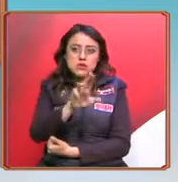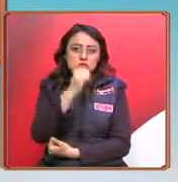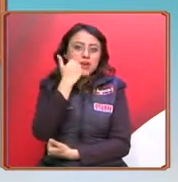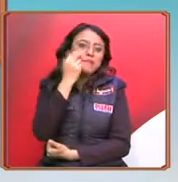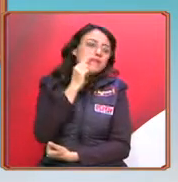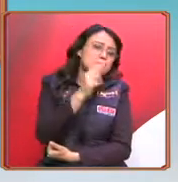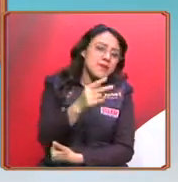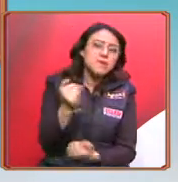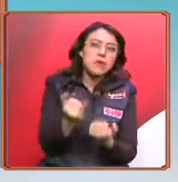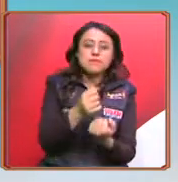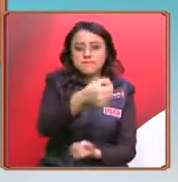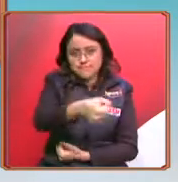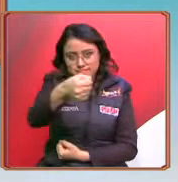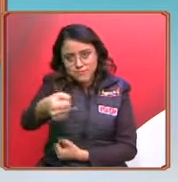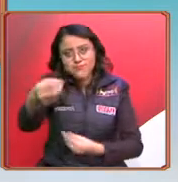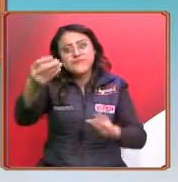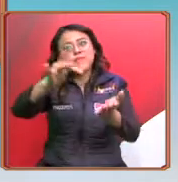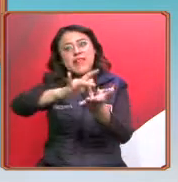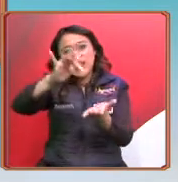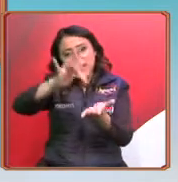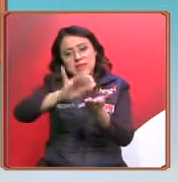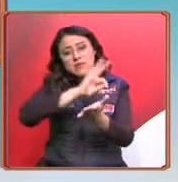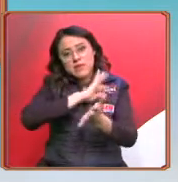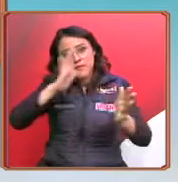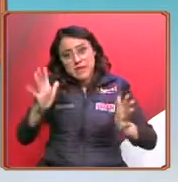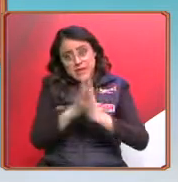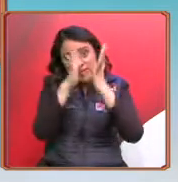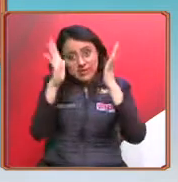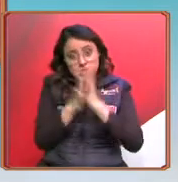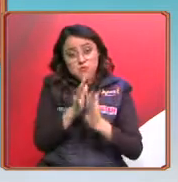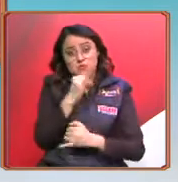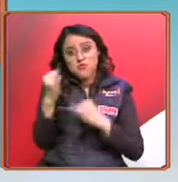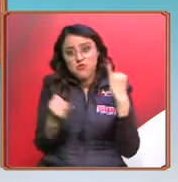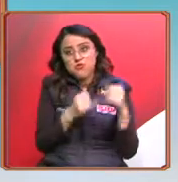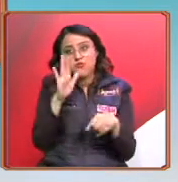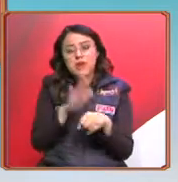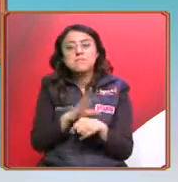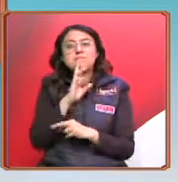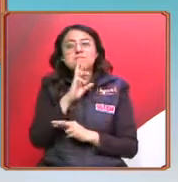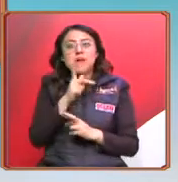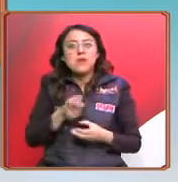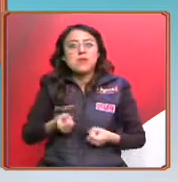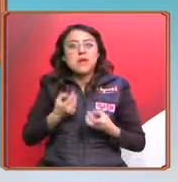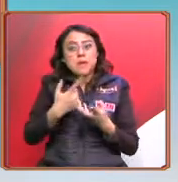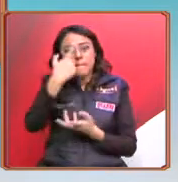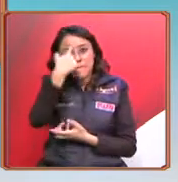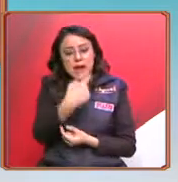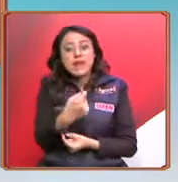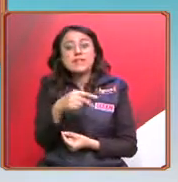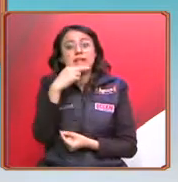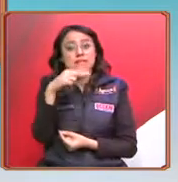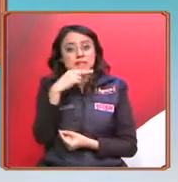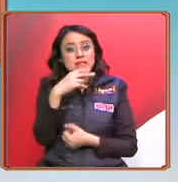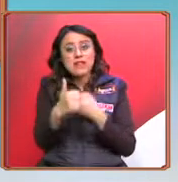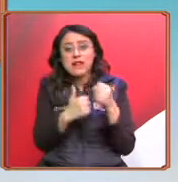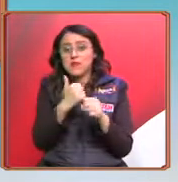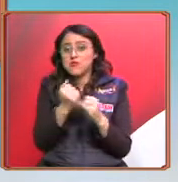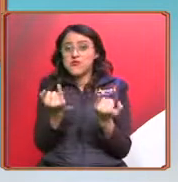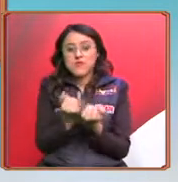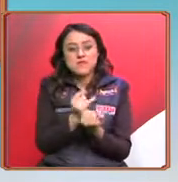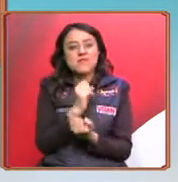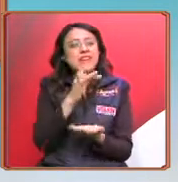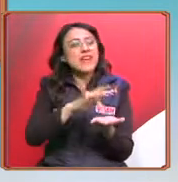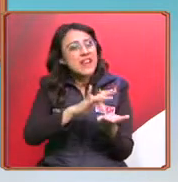aquí, y estrechar su mano y decirles gracias por participar en el Juguetón y desearles lo mejor para esta Navidad y este año. Gracias.